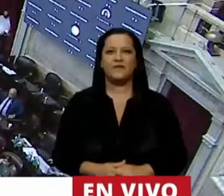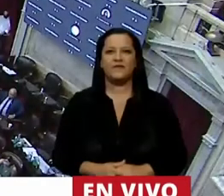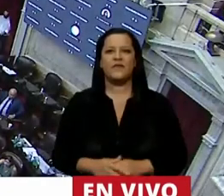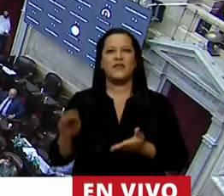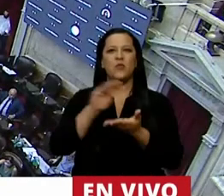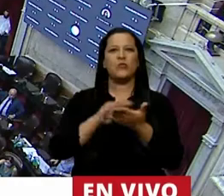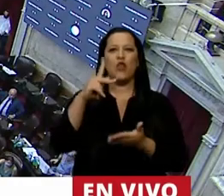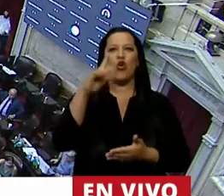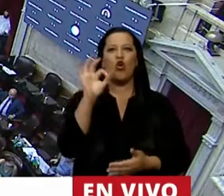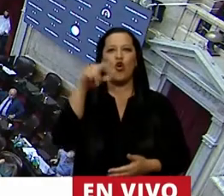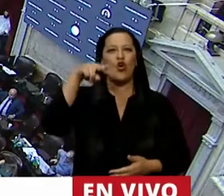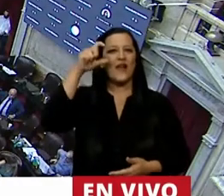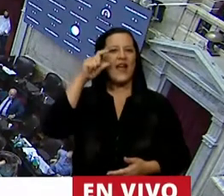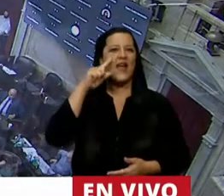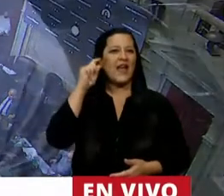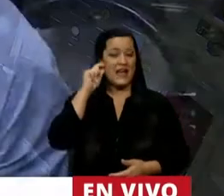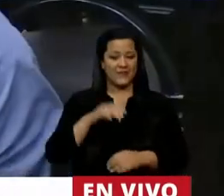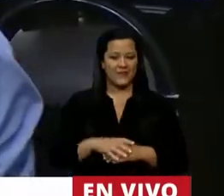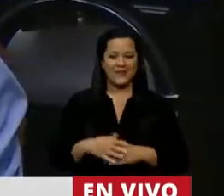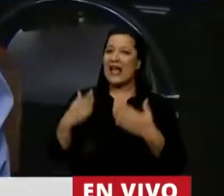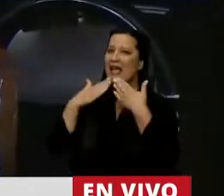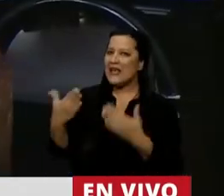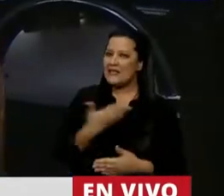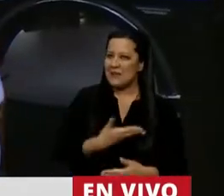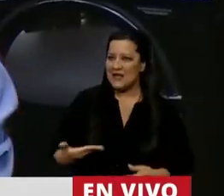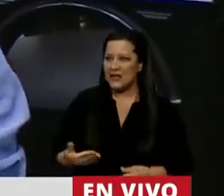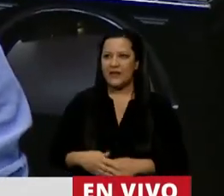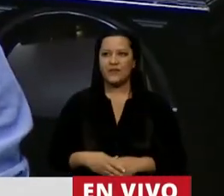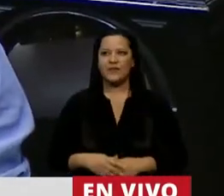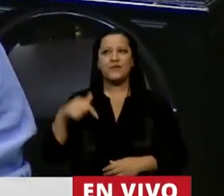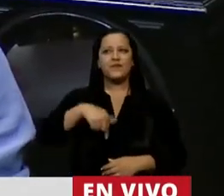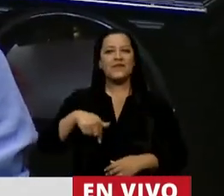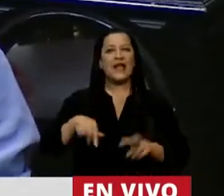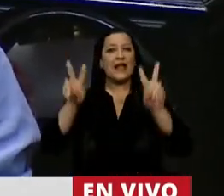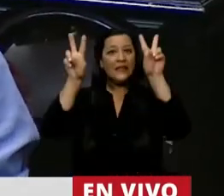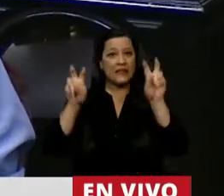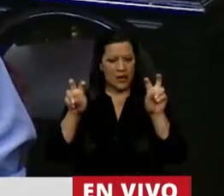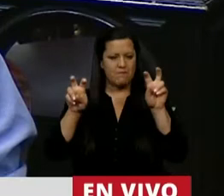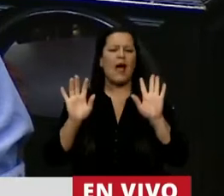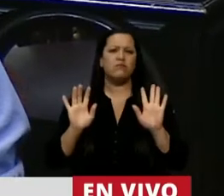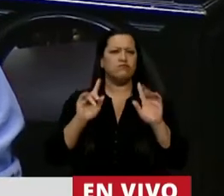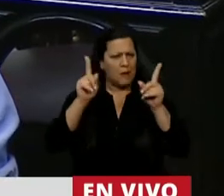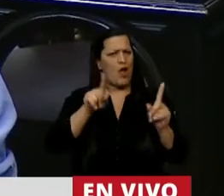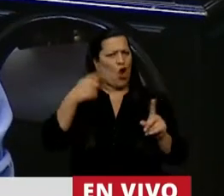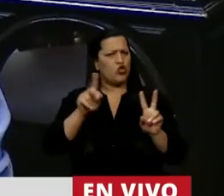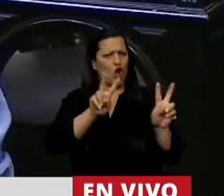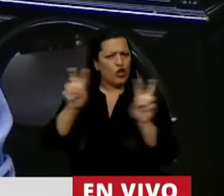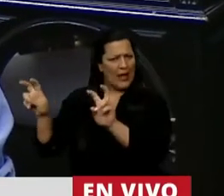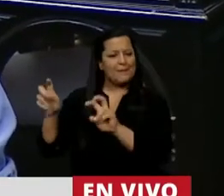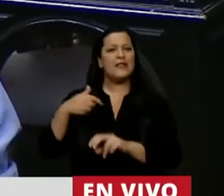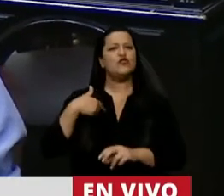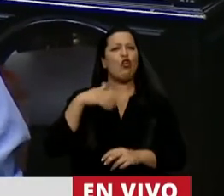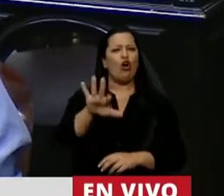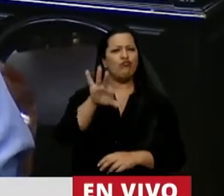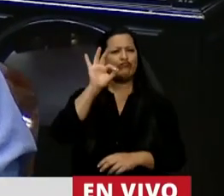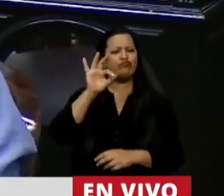Muchas gracias, señor presidente. En este tema, como en muchos otros temas, he elegido